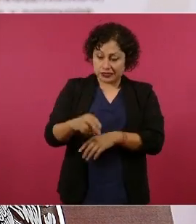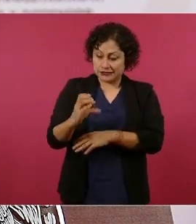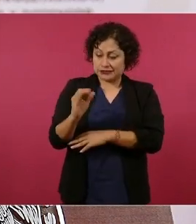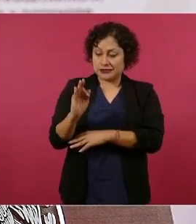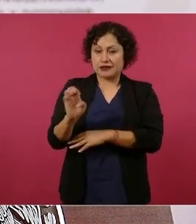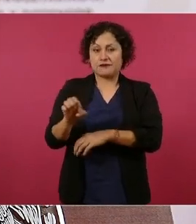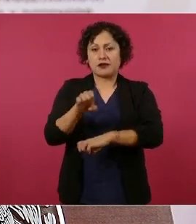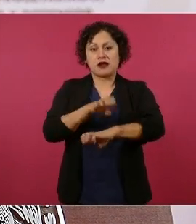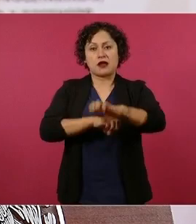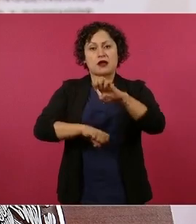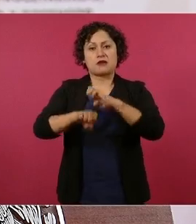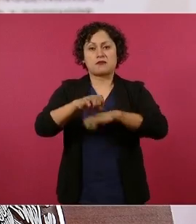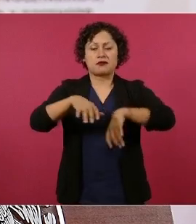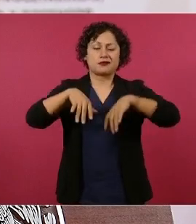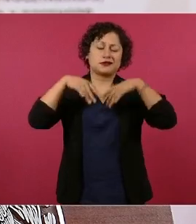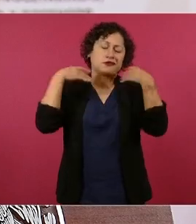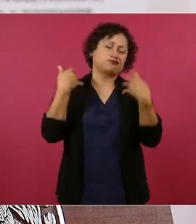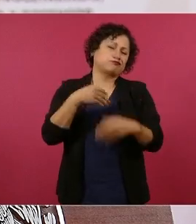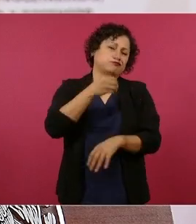está